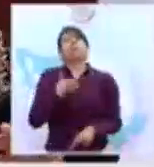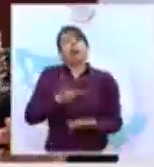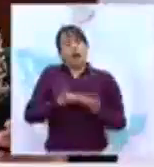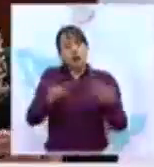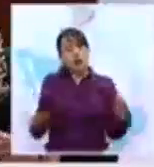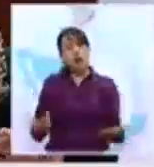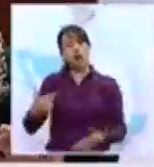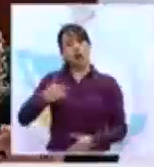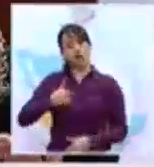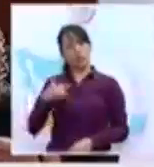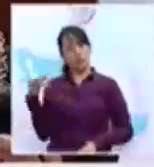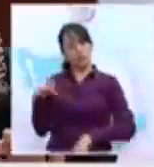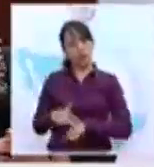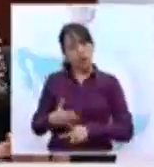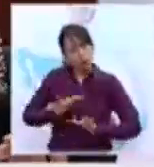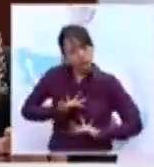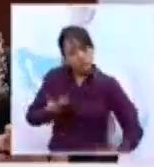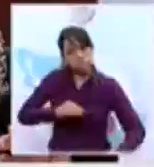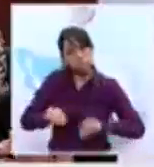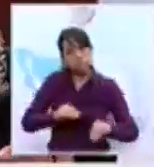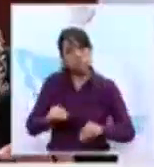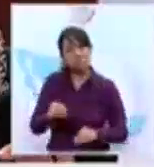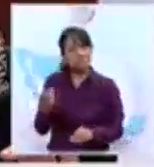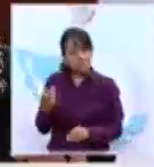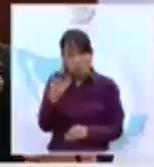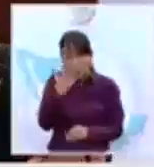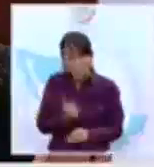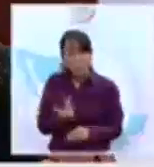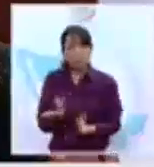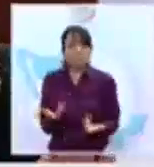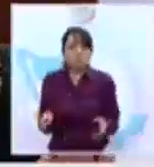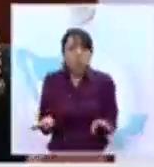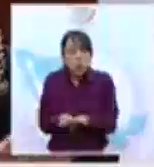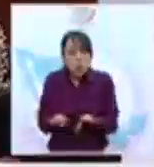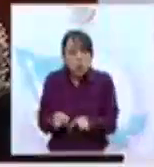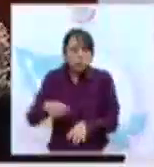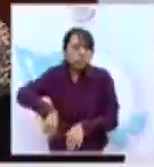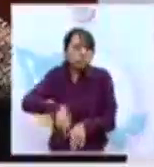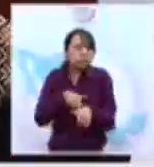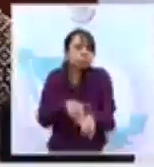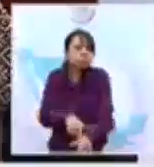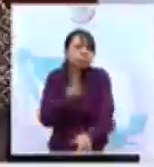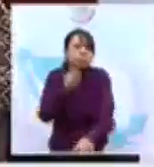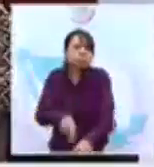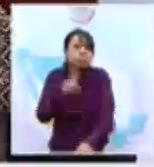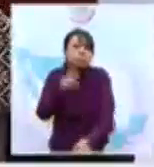profundizarse cómo aprovechar los resultados de la evaluación, sin que se tenga que hacer